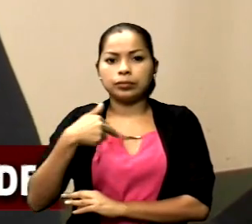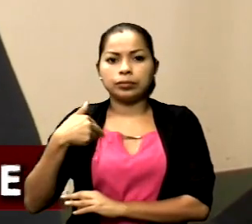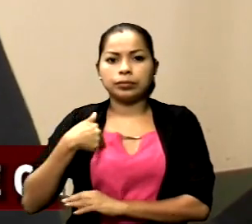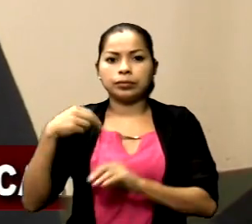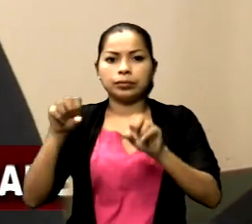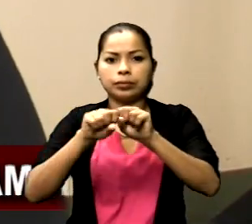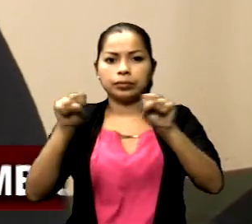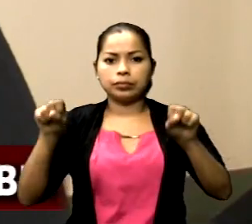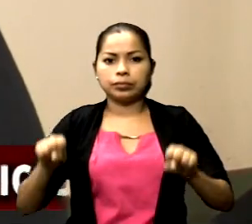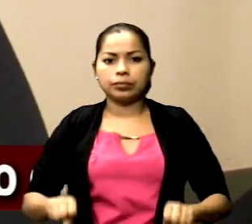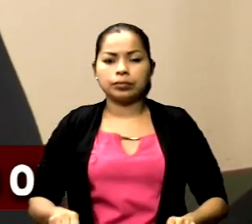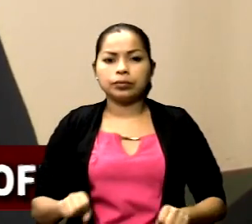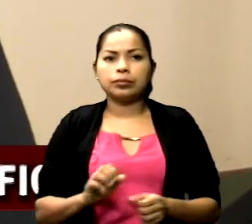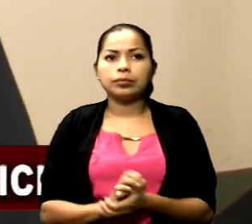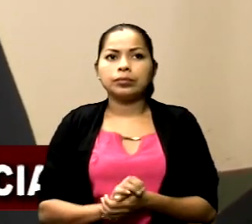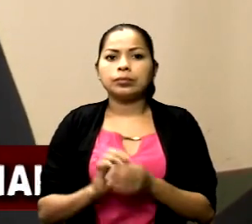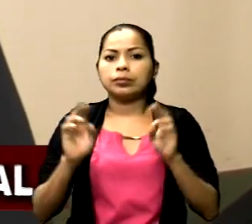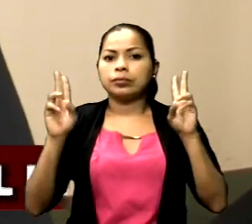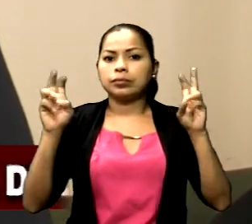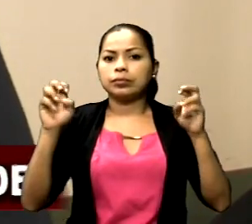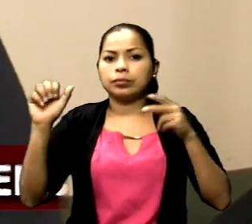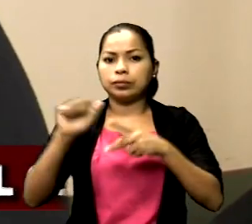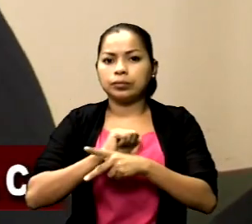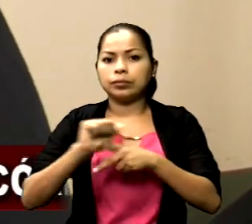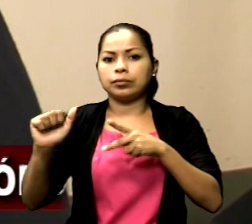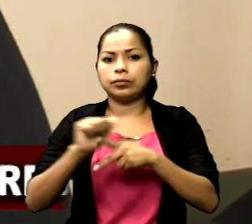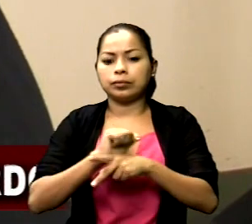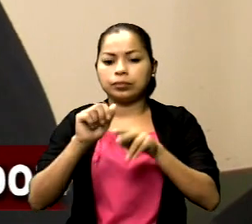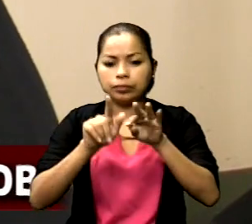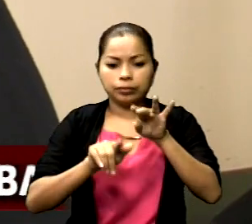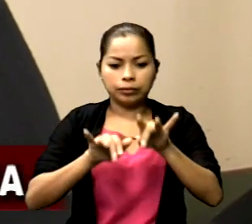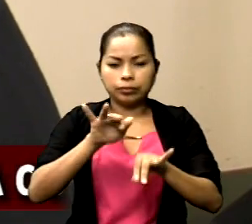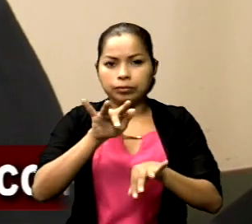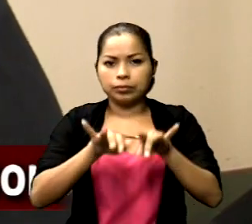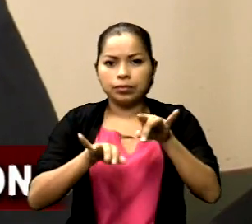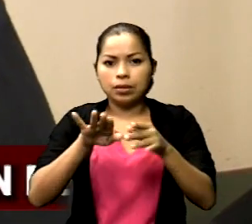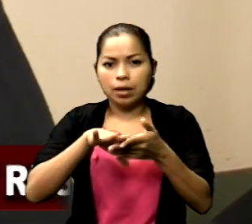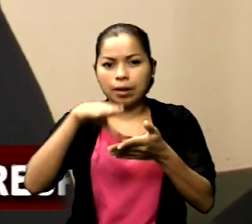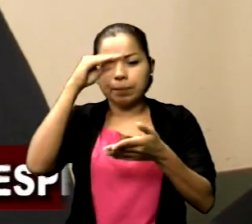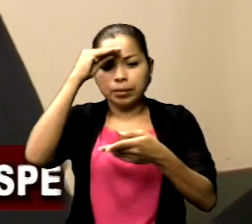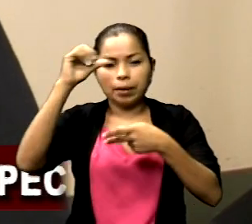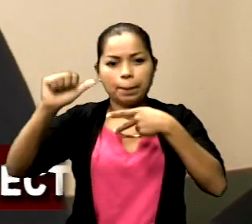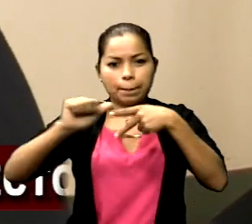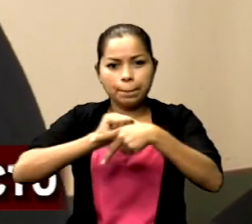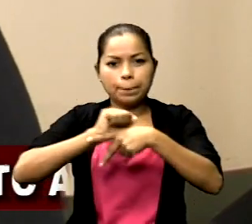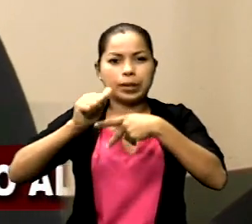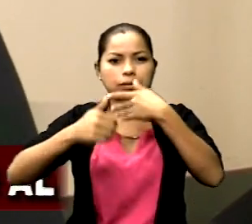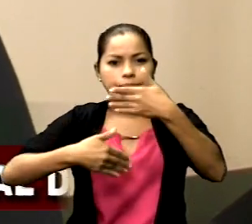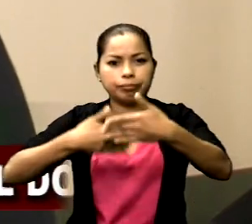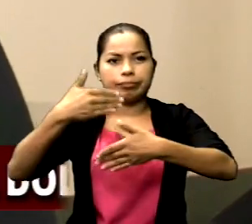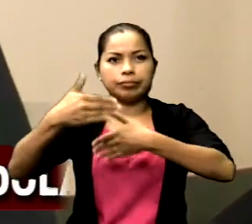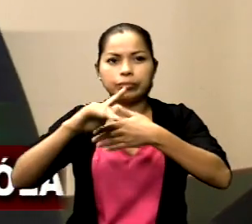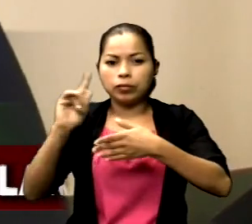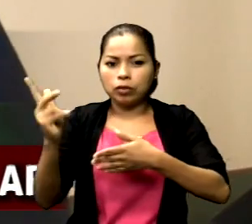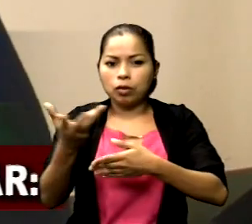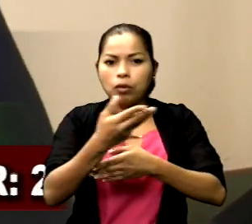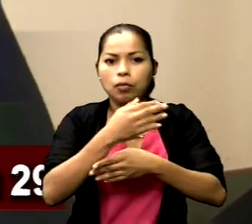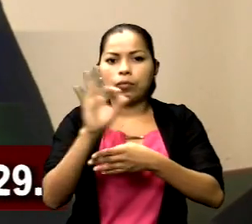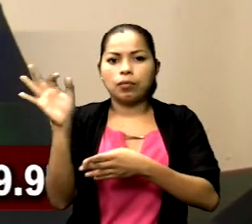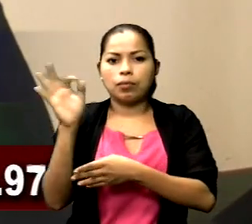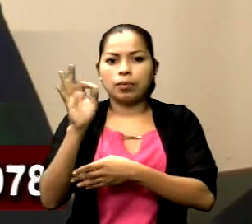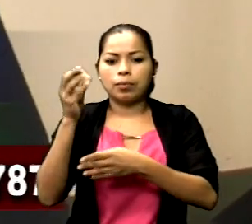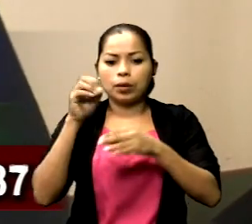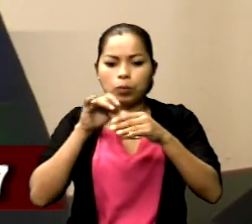la capacitación en el aspecto práctico, pues, para poder manejar toda la forma en cómo se